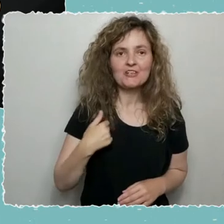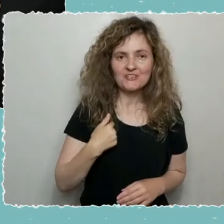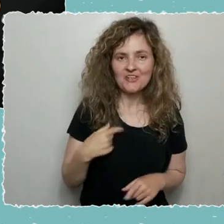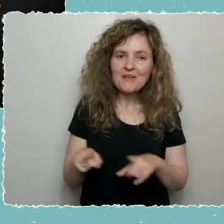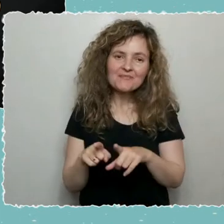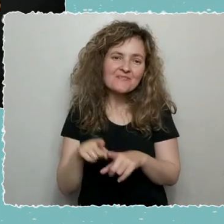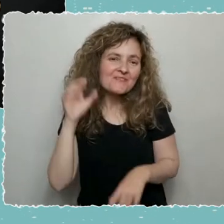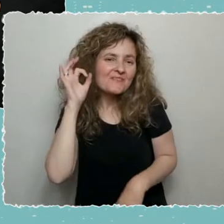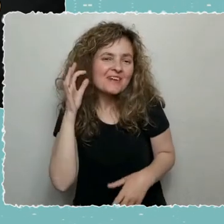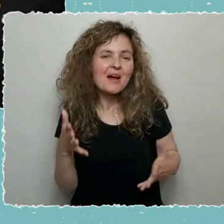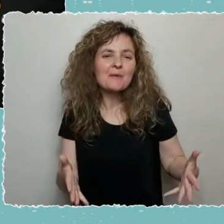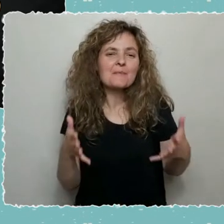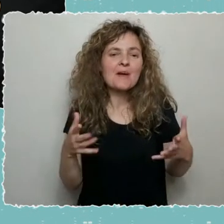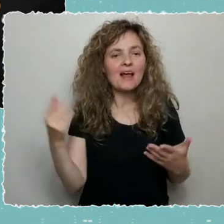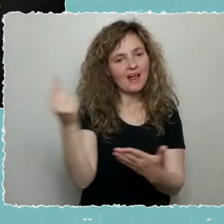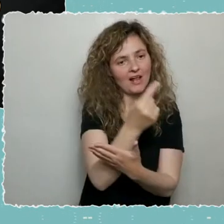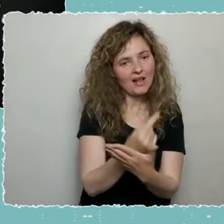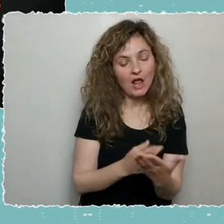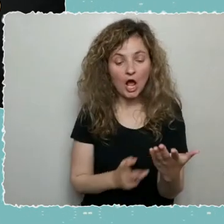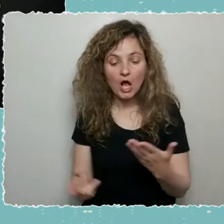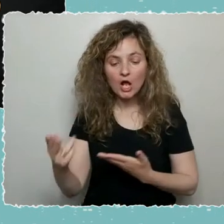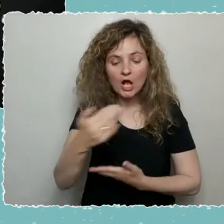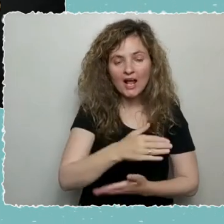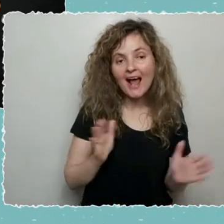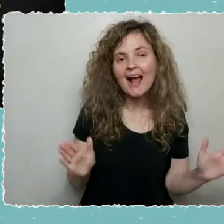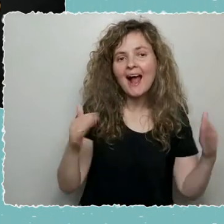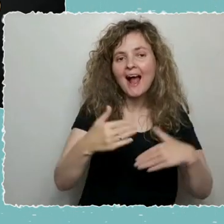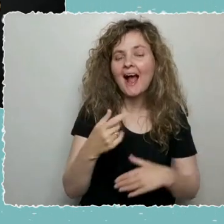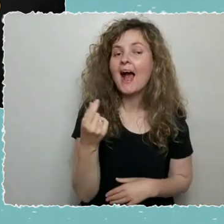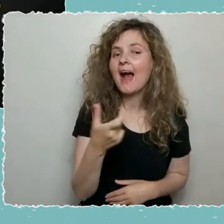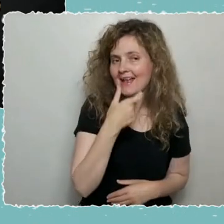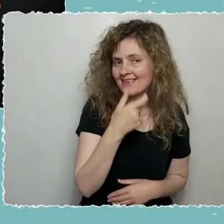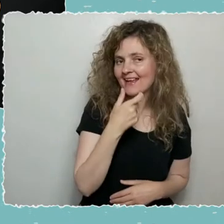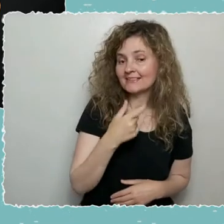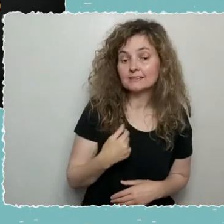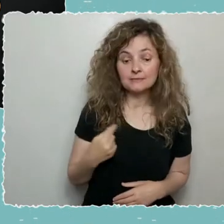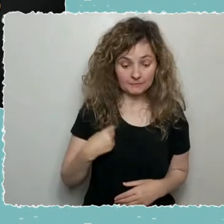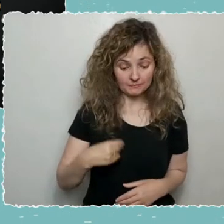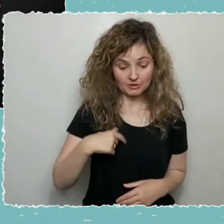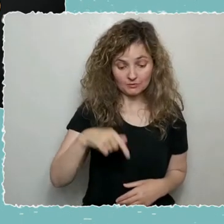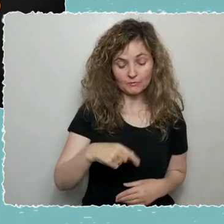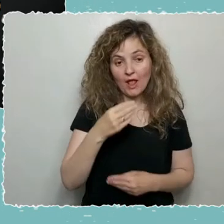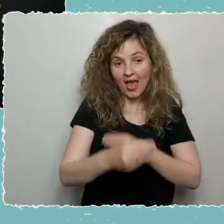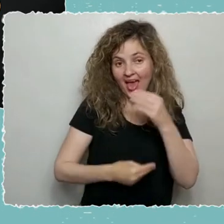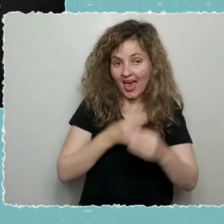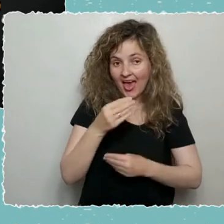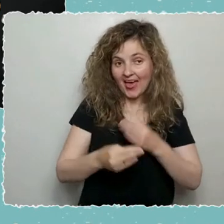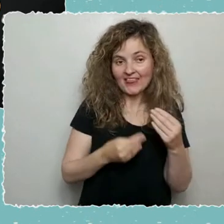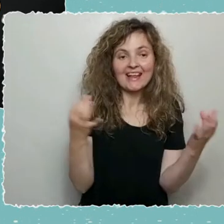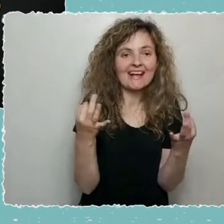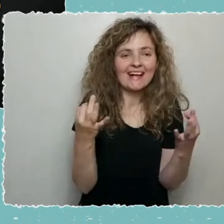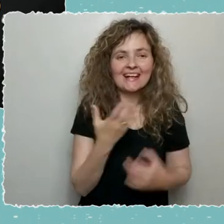máis a min encantábanos debuxar e recortar as caixas de galletas. Con elas podíamos facer